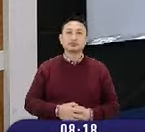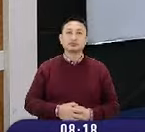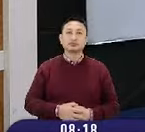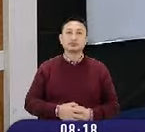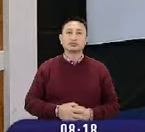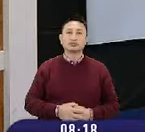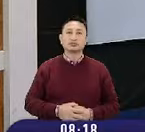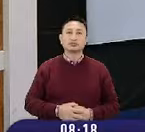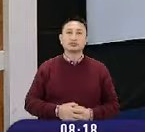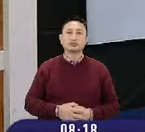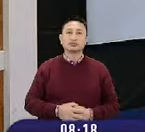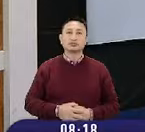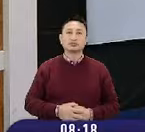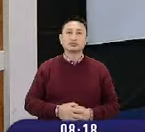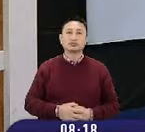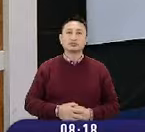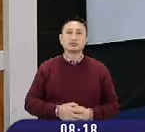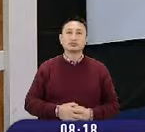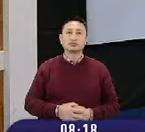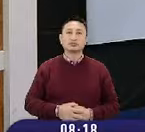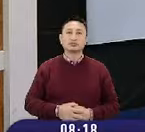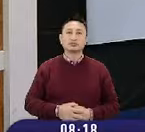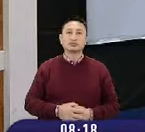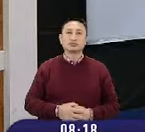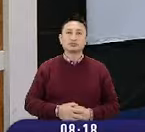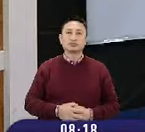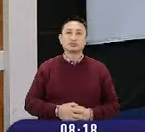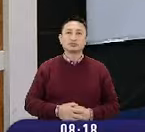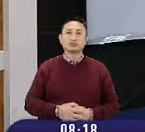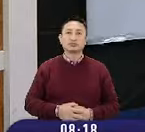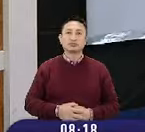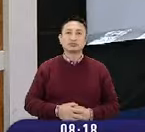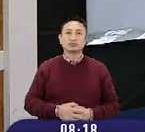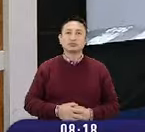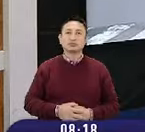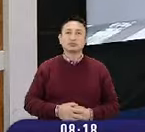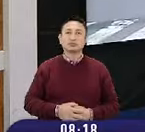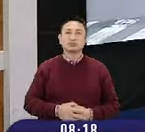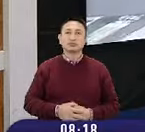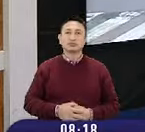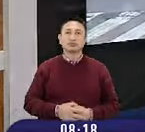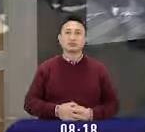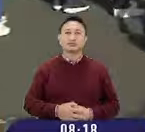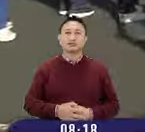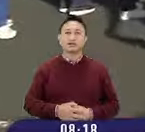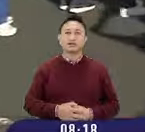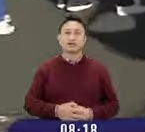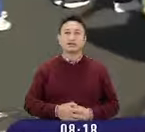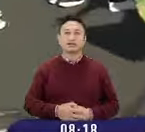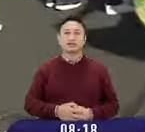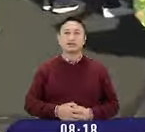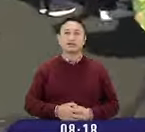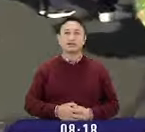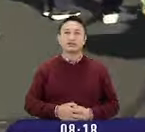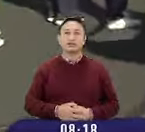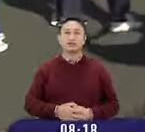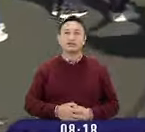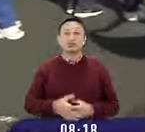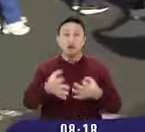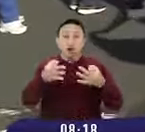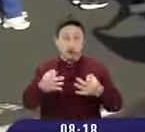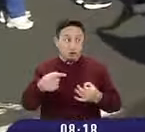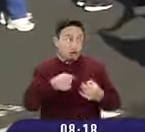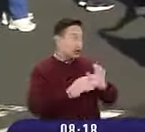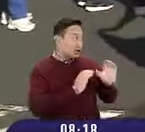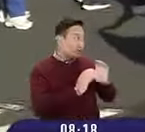doctora. Y la juventud es 70 años. Robert, amigos televidentes, muy buenos días. Me cachan aquí, vea, conversando